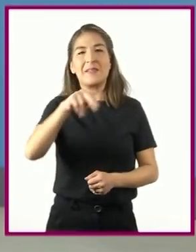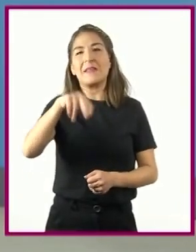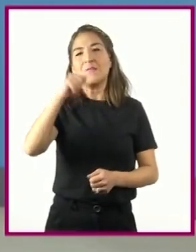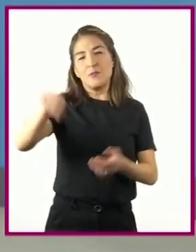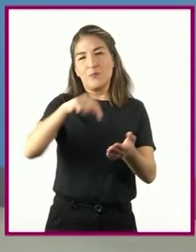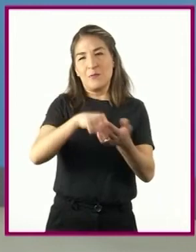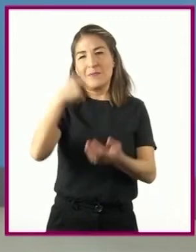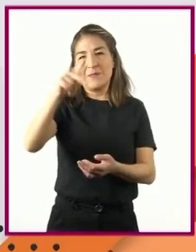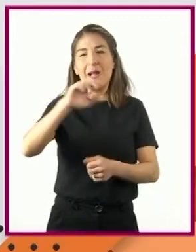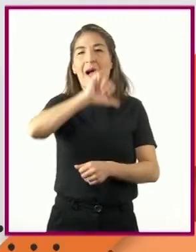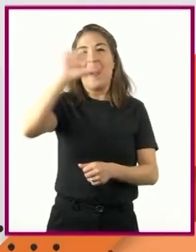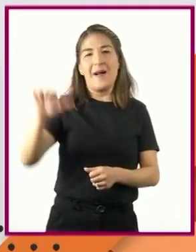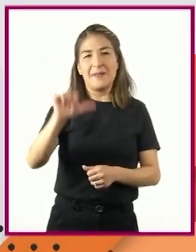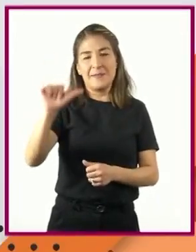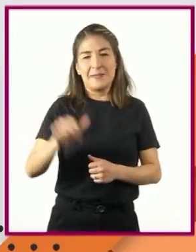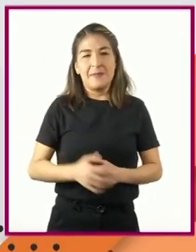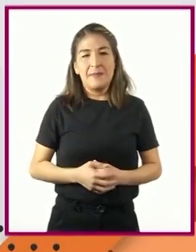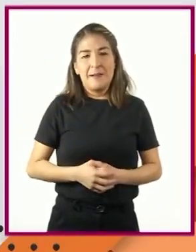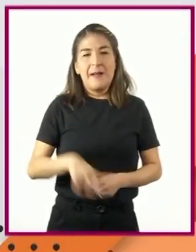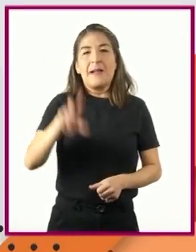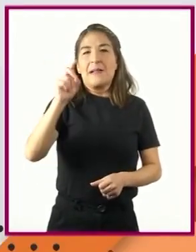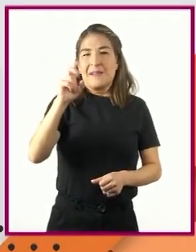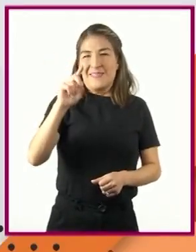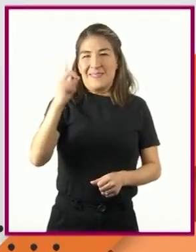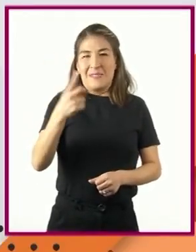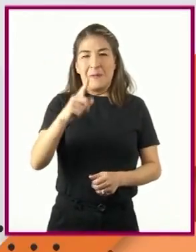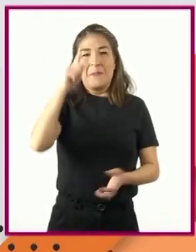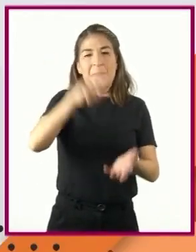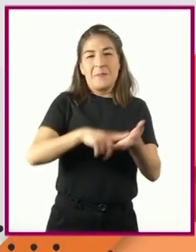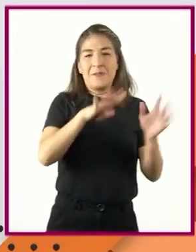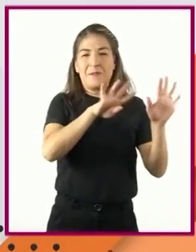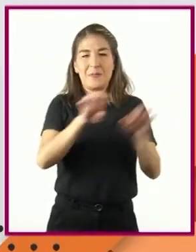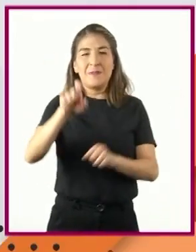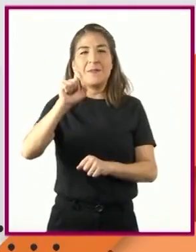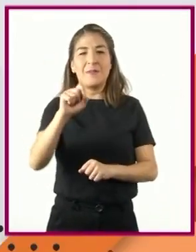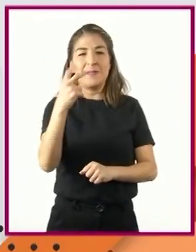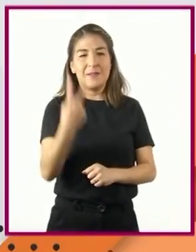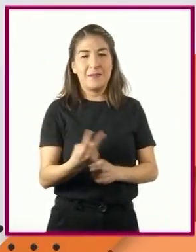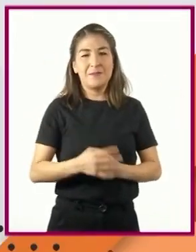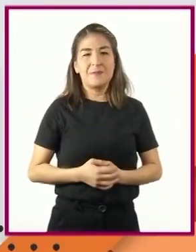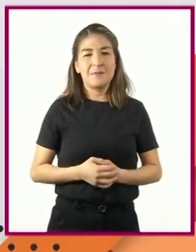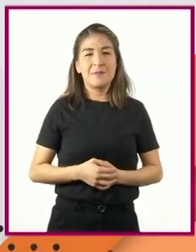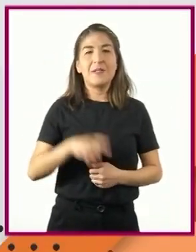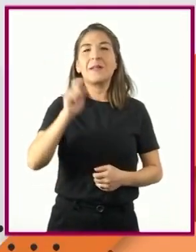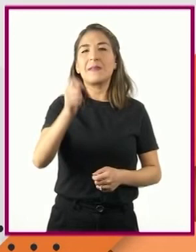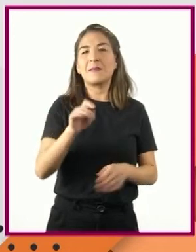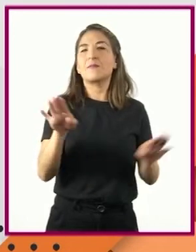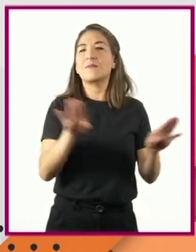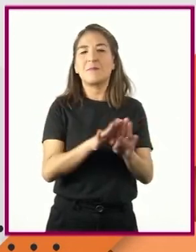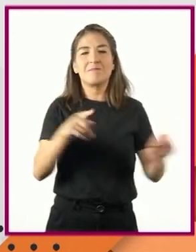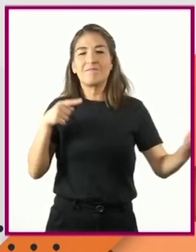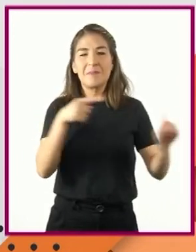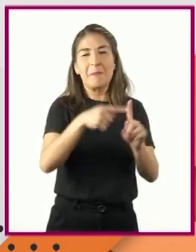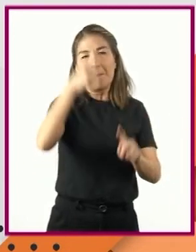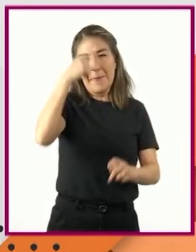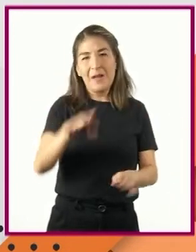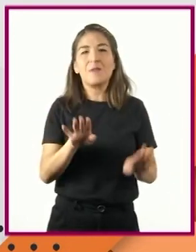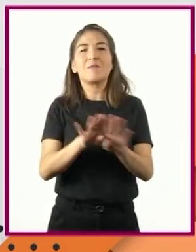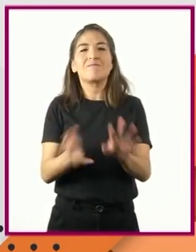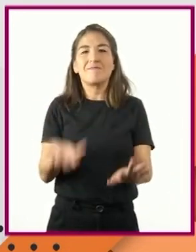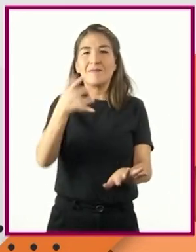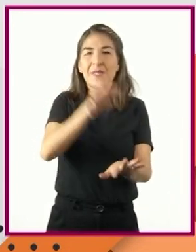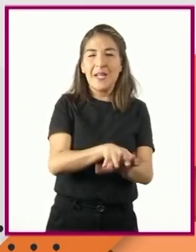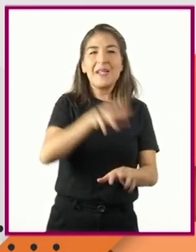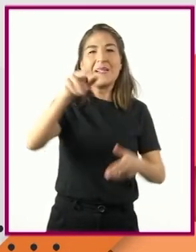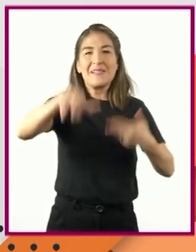Asia. El 30 de diciembre de 1922, con la finalidad de integrar a las